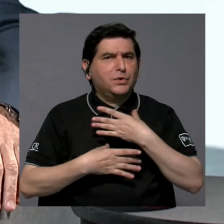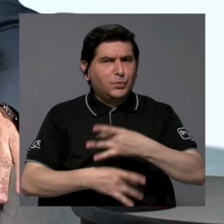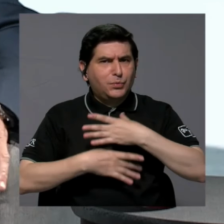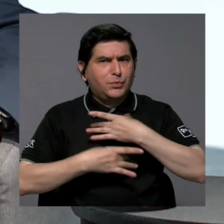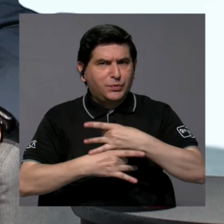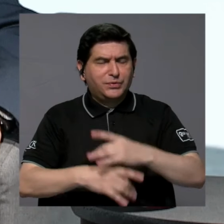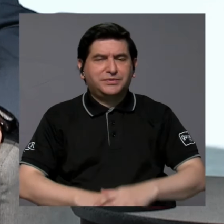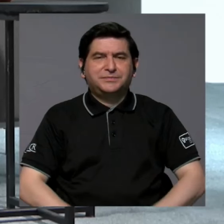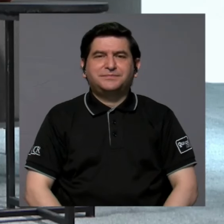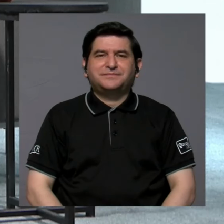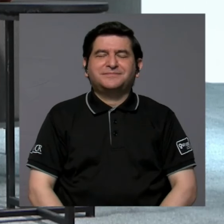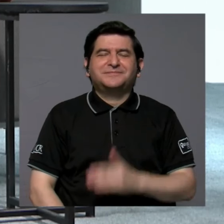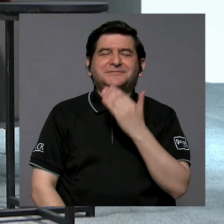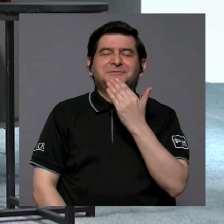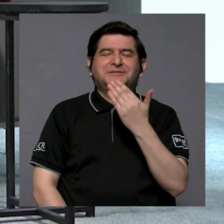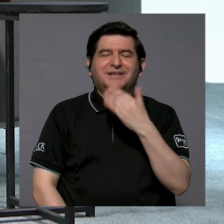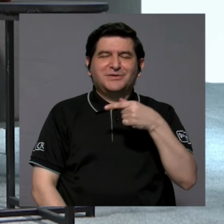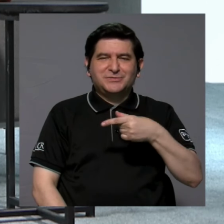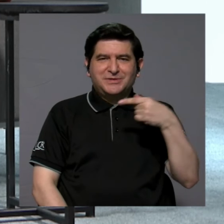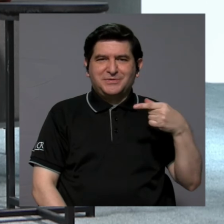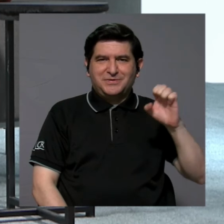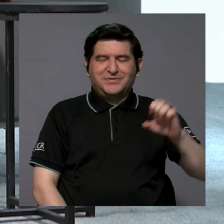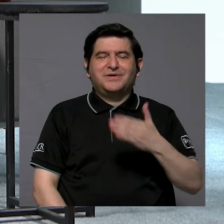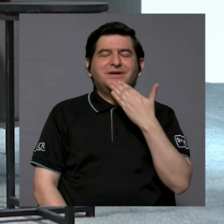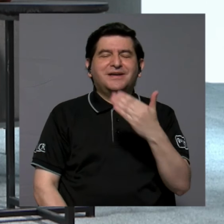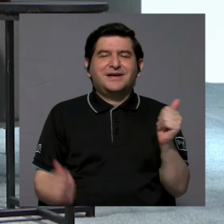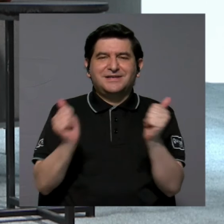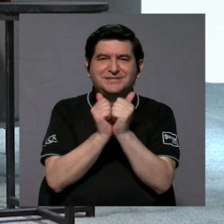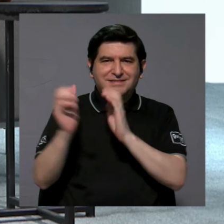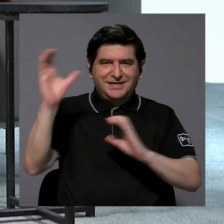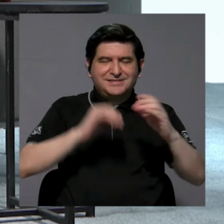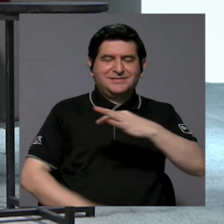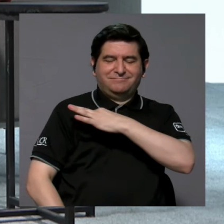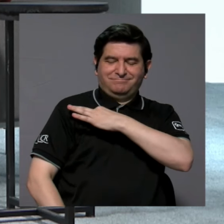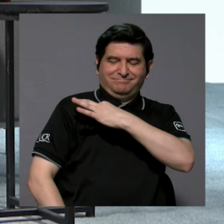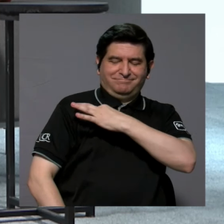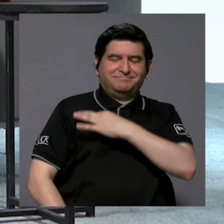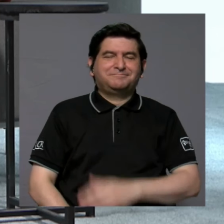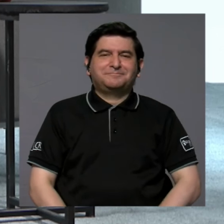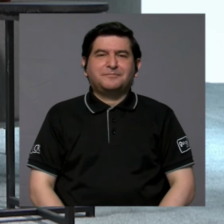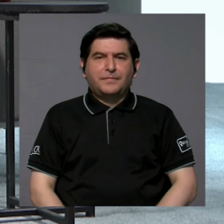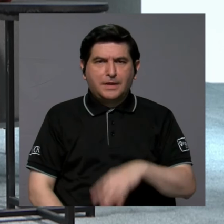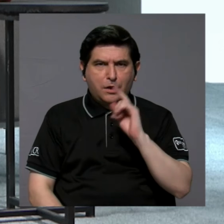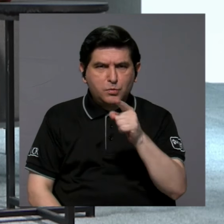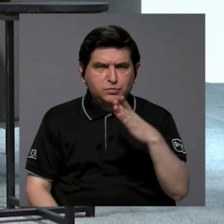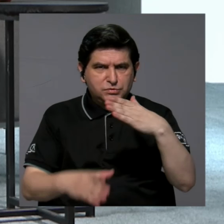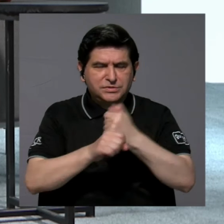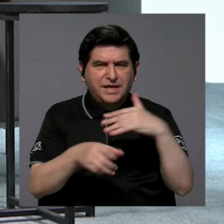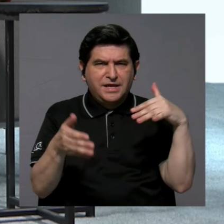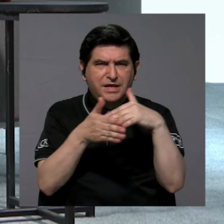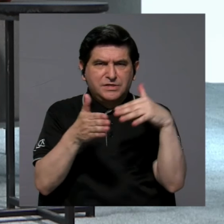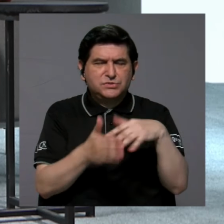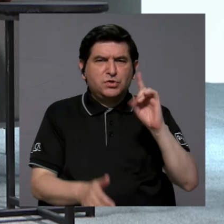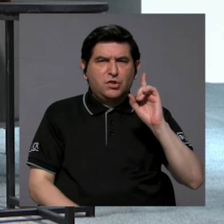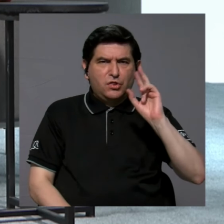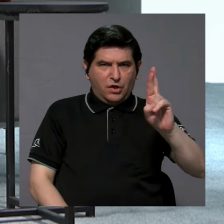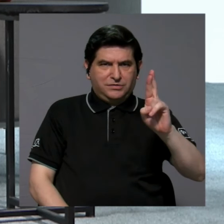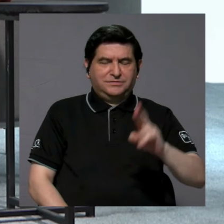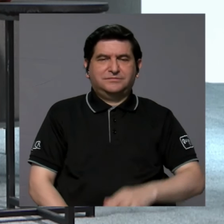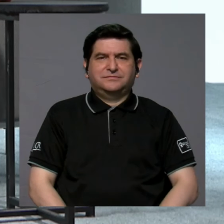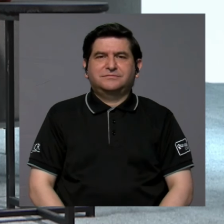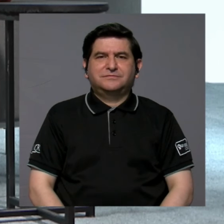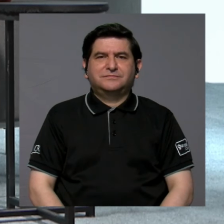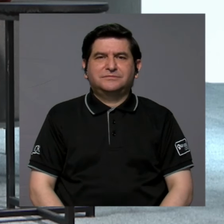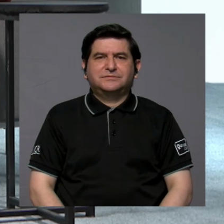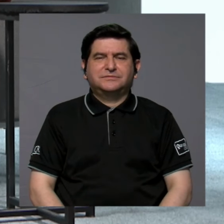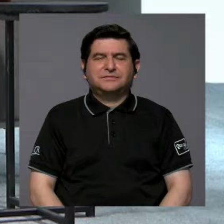fascinante. Muchas gracias, Gustavo. Gracias a Conciencia por la invitación. Laura, usted realizó estudios de doctorado